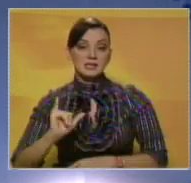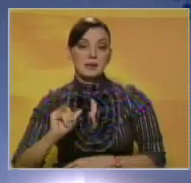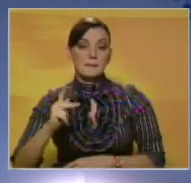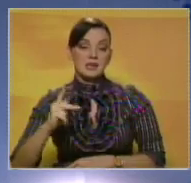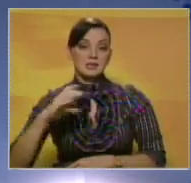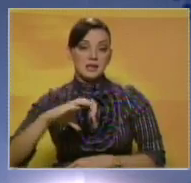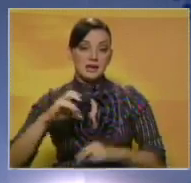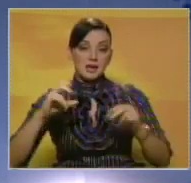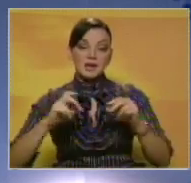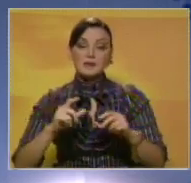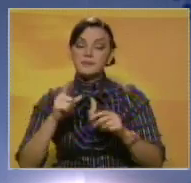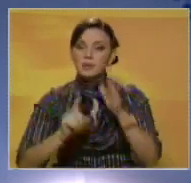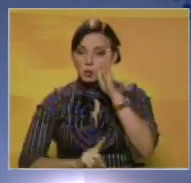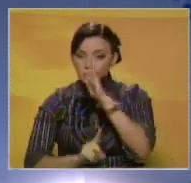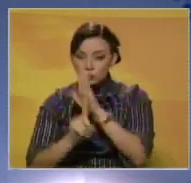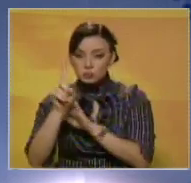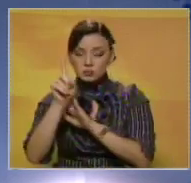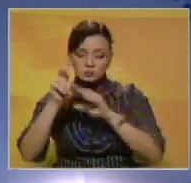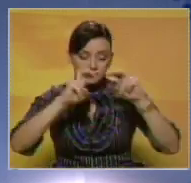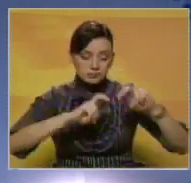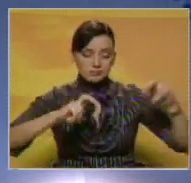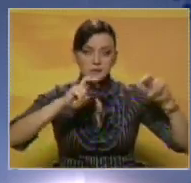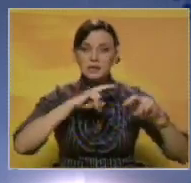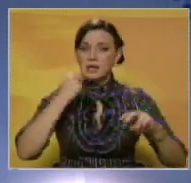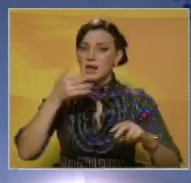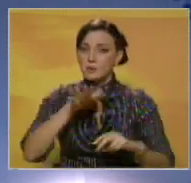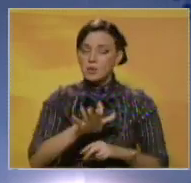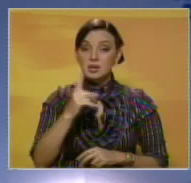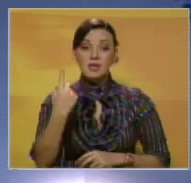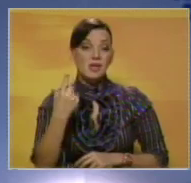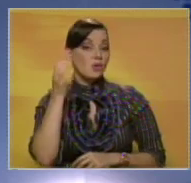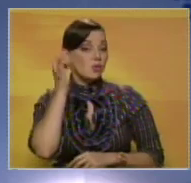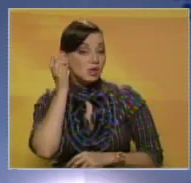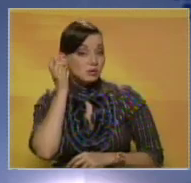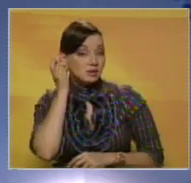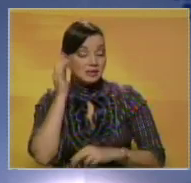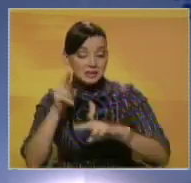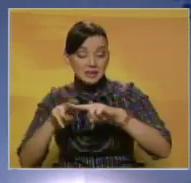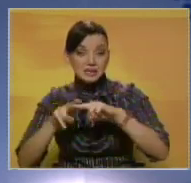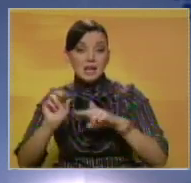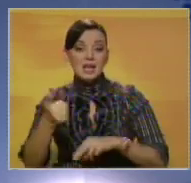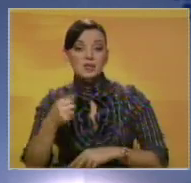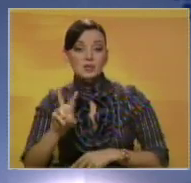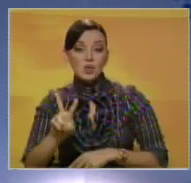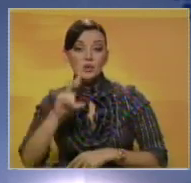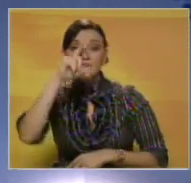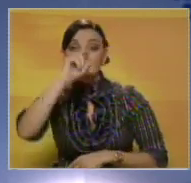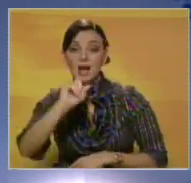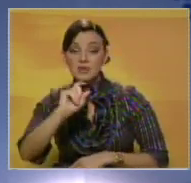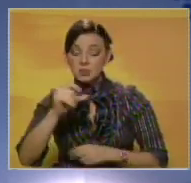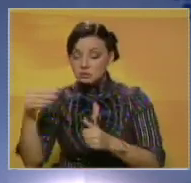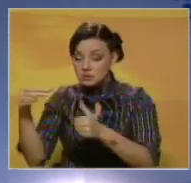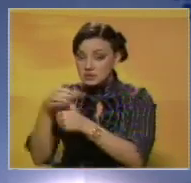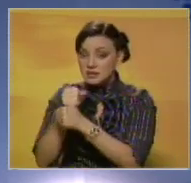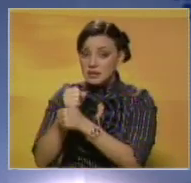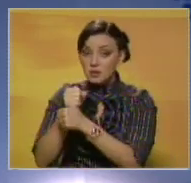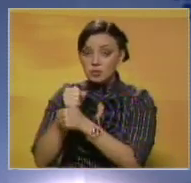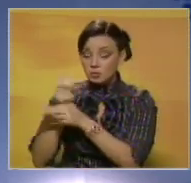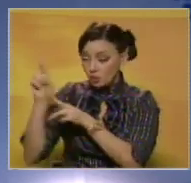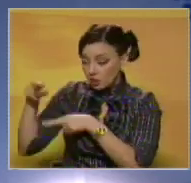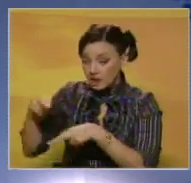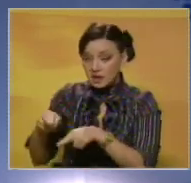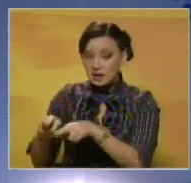adelanta las investigaciones en torno al asesinato de una menor de 12 años, cuyo cuerpo fue hallado en el municipio Torbes